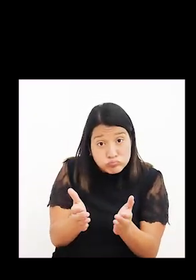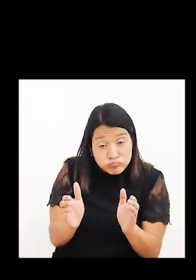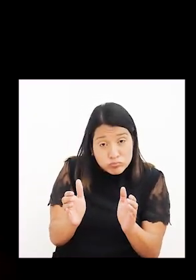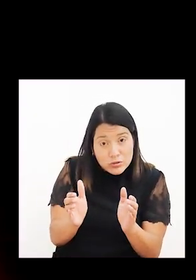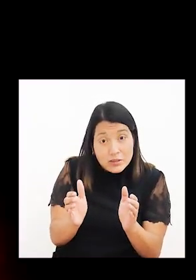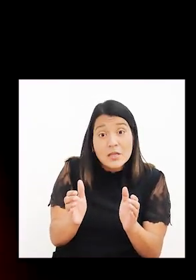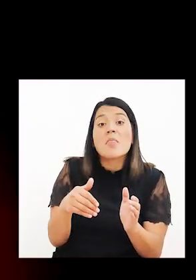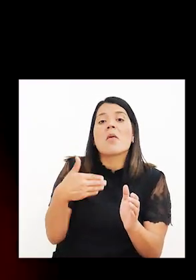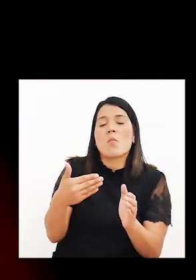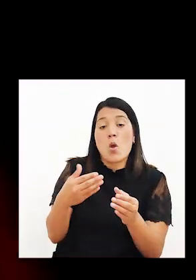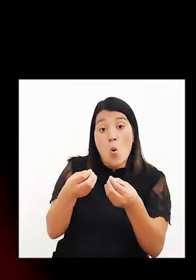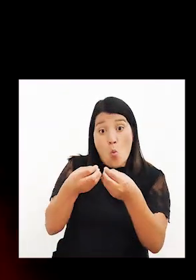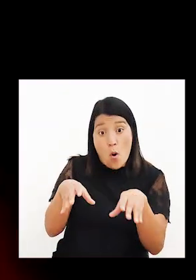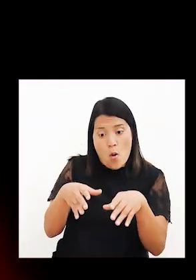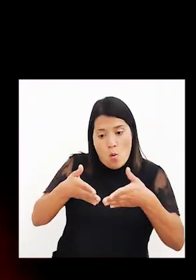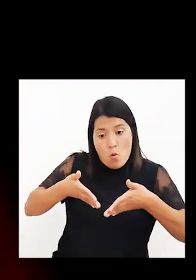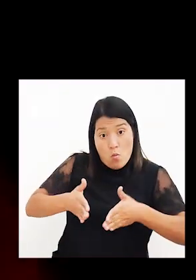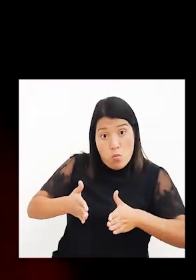Desoban.